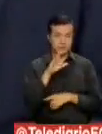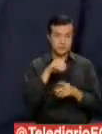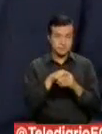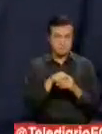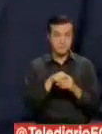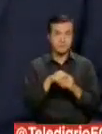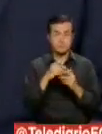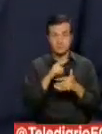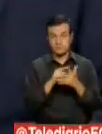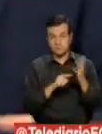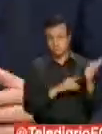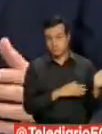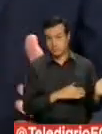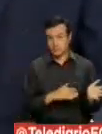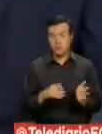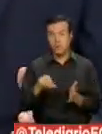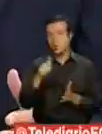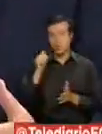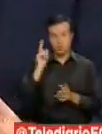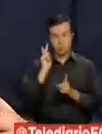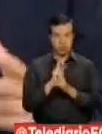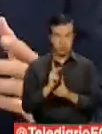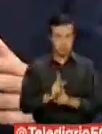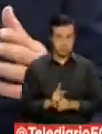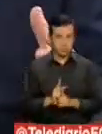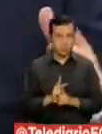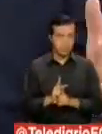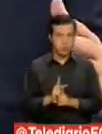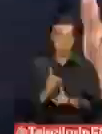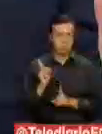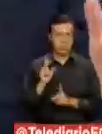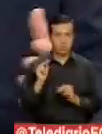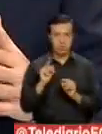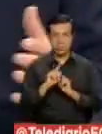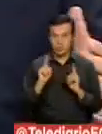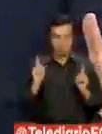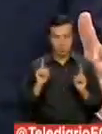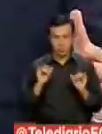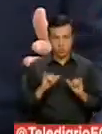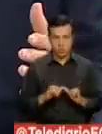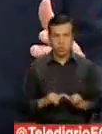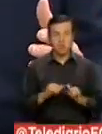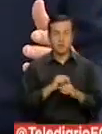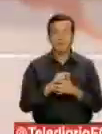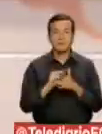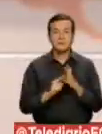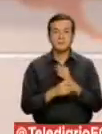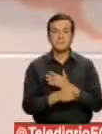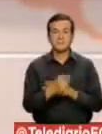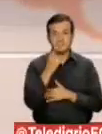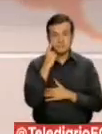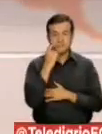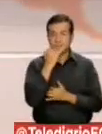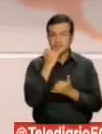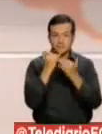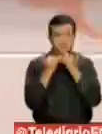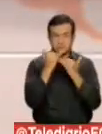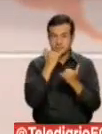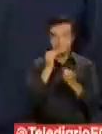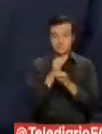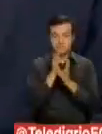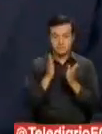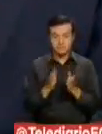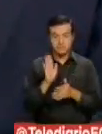que ya tiene relación con otros aspectos, no la negligencia necesariamente cometida por los